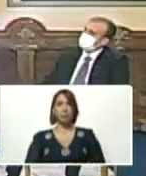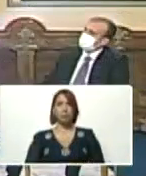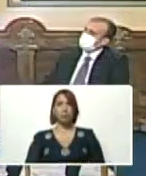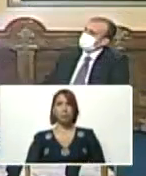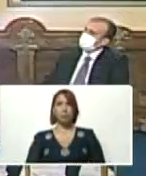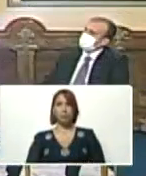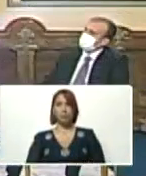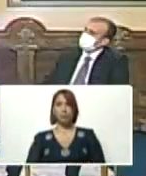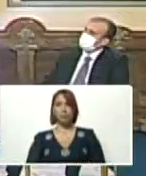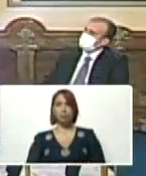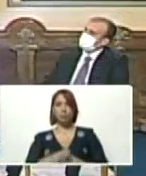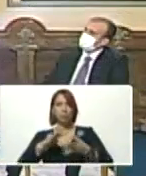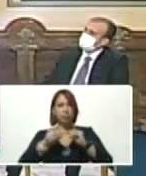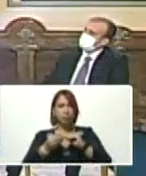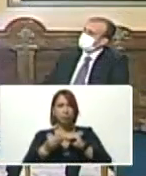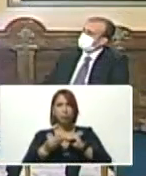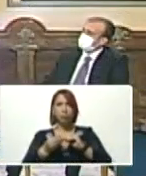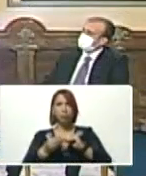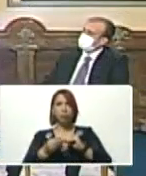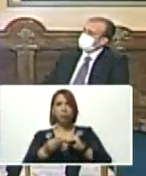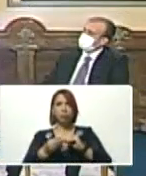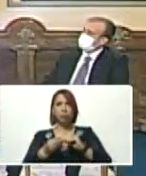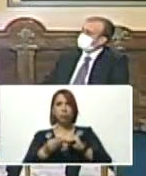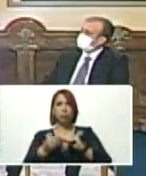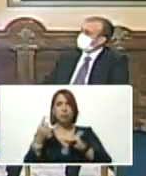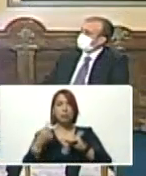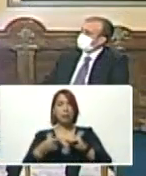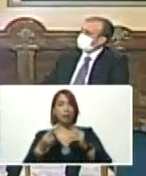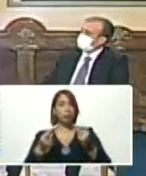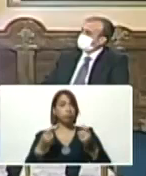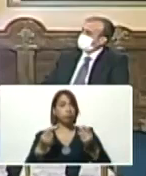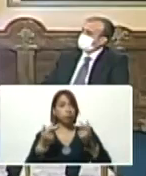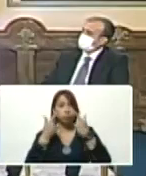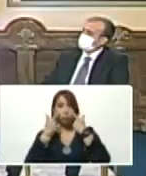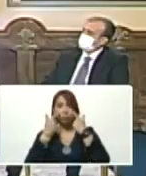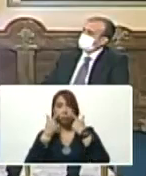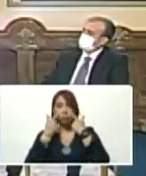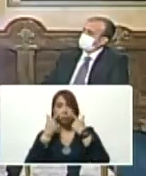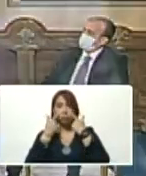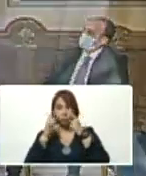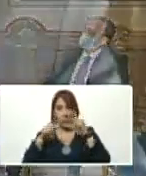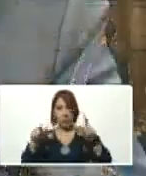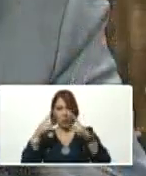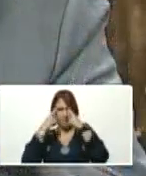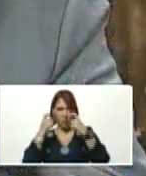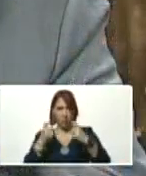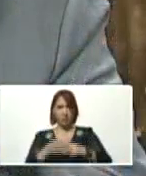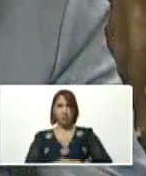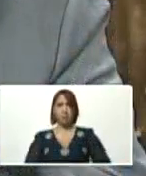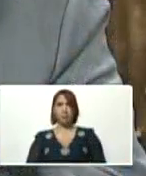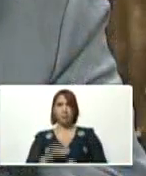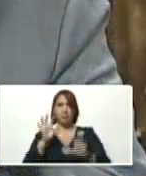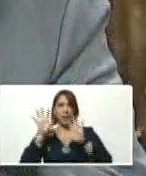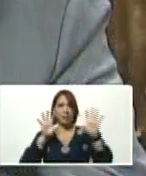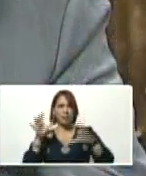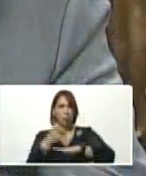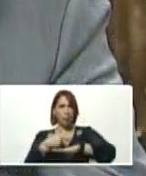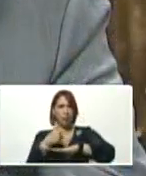de un concepto que hay que prestarle atención a los expertos, a los países, a los